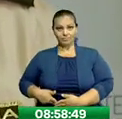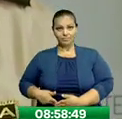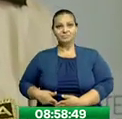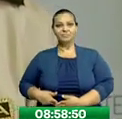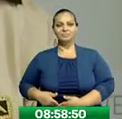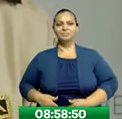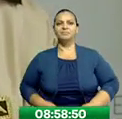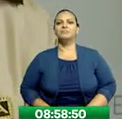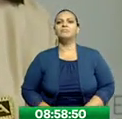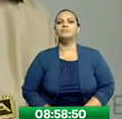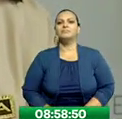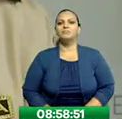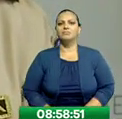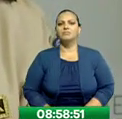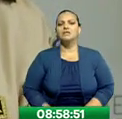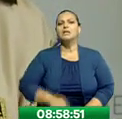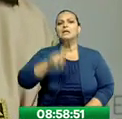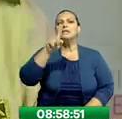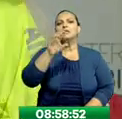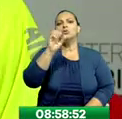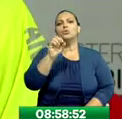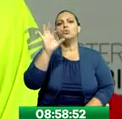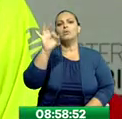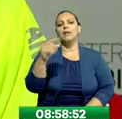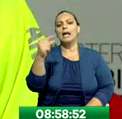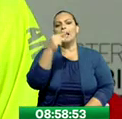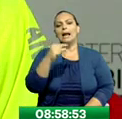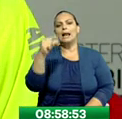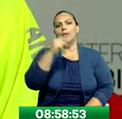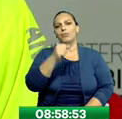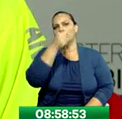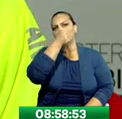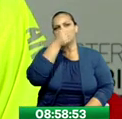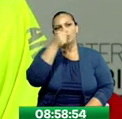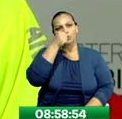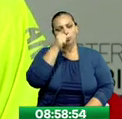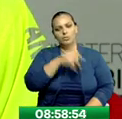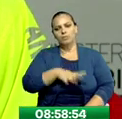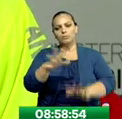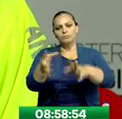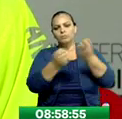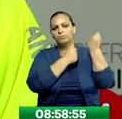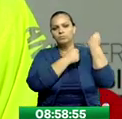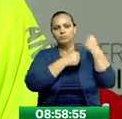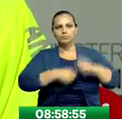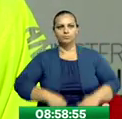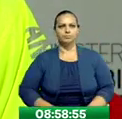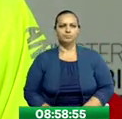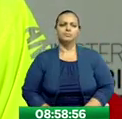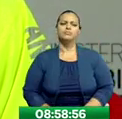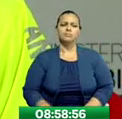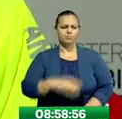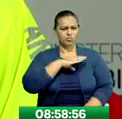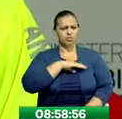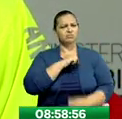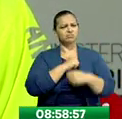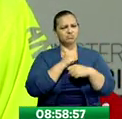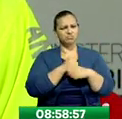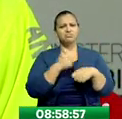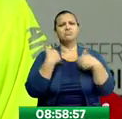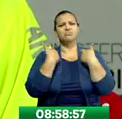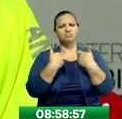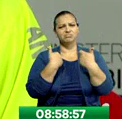son 109 gramos de cocaína. Es muy importante que la ciudadanía confíe en la Policía Nacional, en la Dirección Nacional